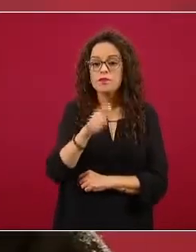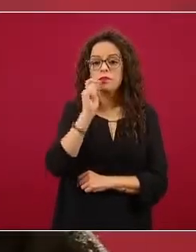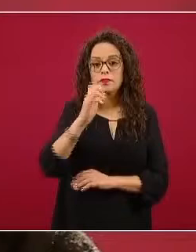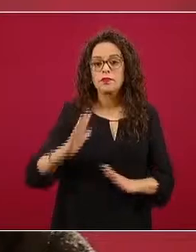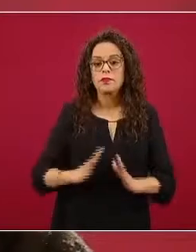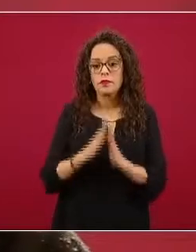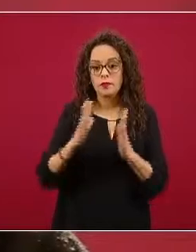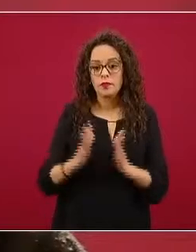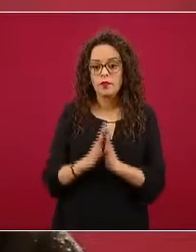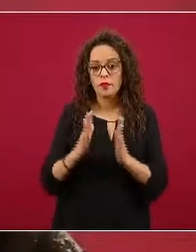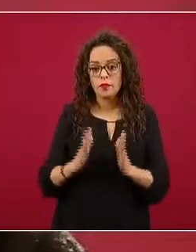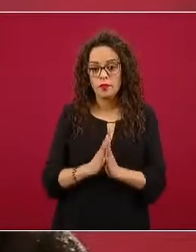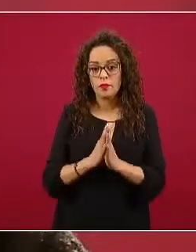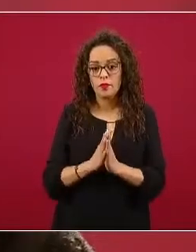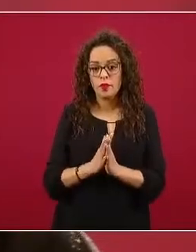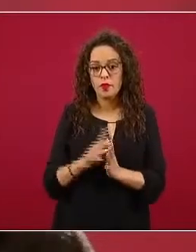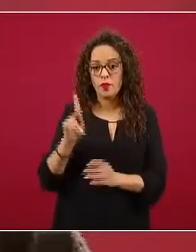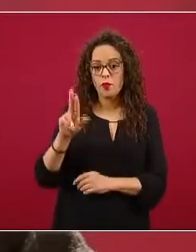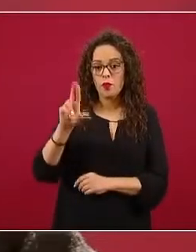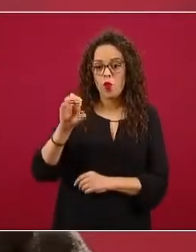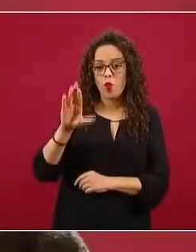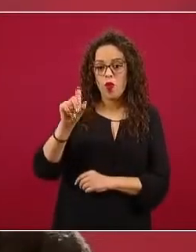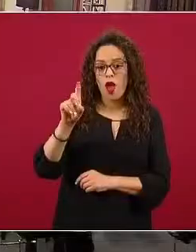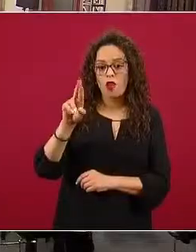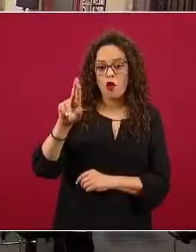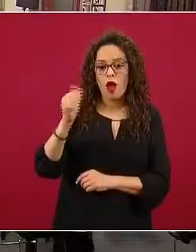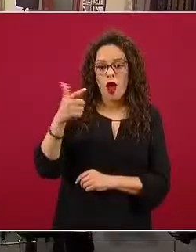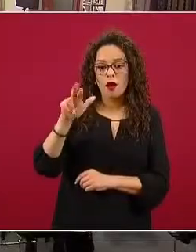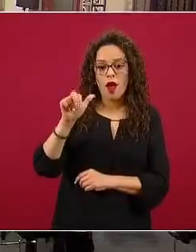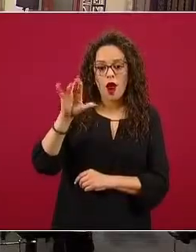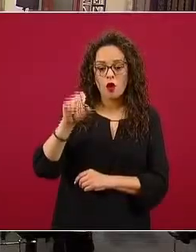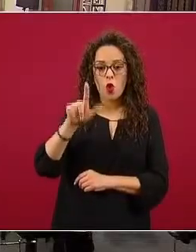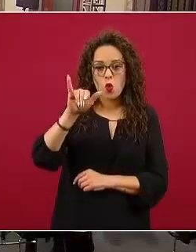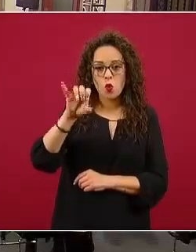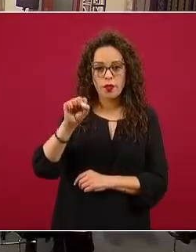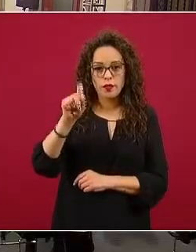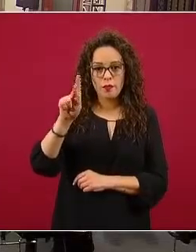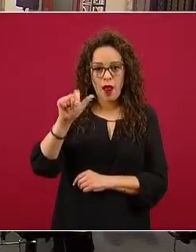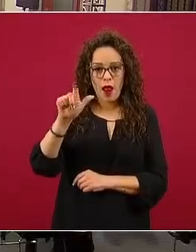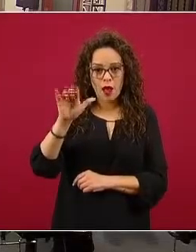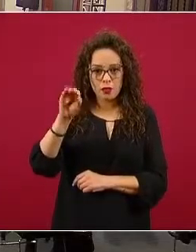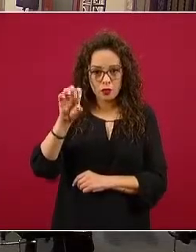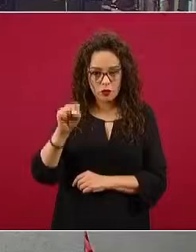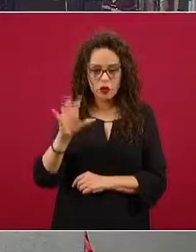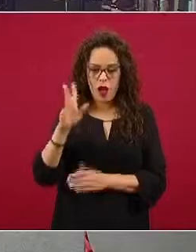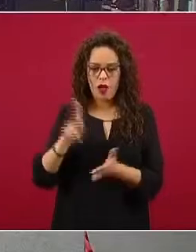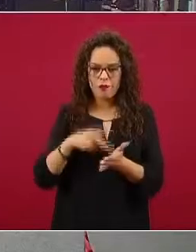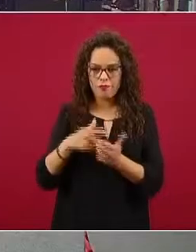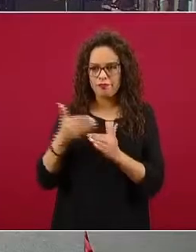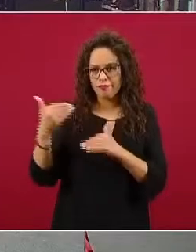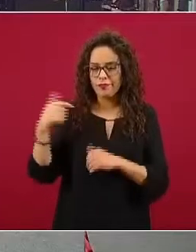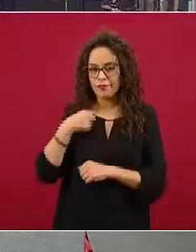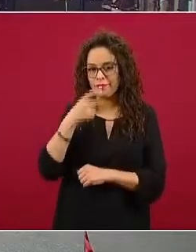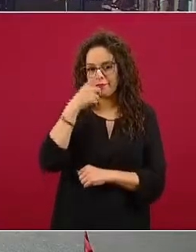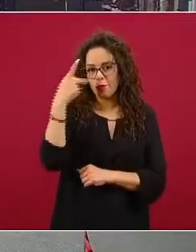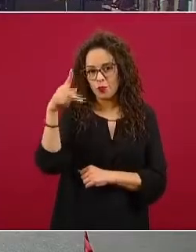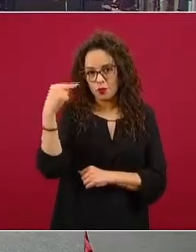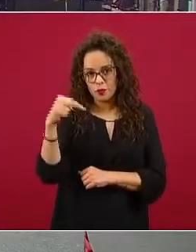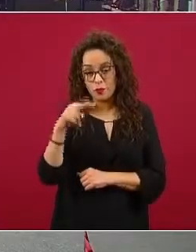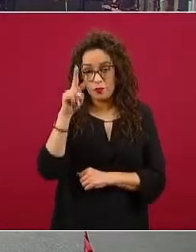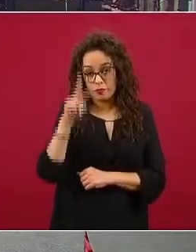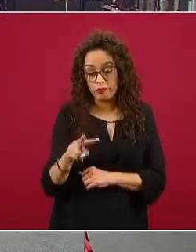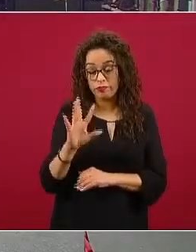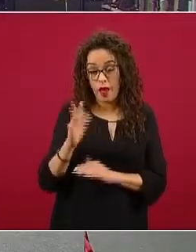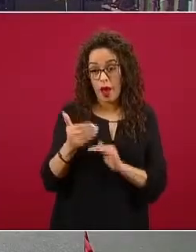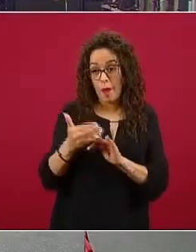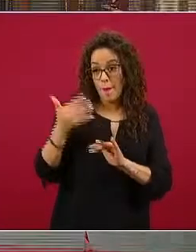y agradecemos al Procurador Agrario, Luis Hernández Palacios, a quien Hemos mencionado en muchas otras ocasiones que desde hace